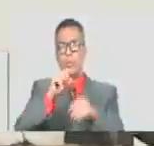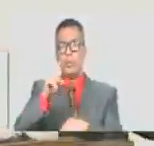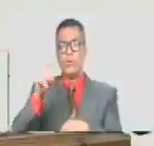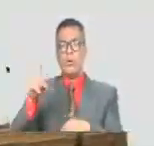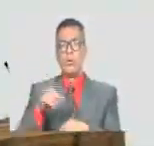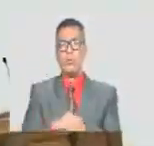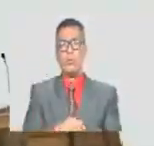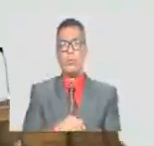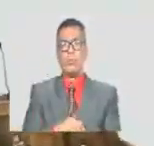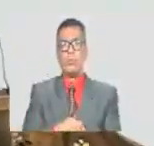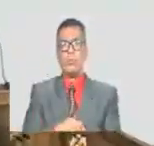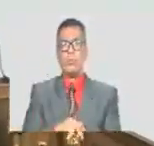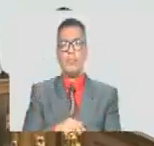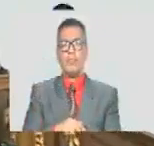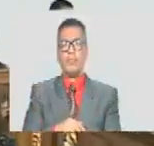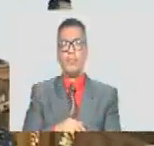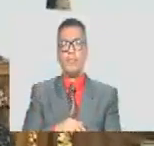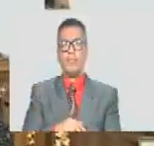1811.